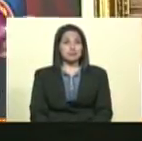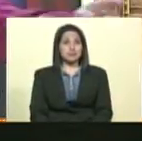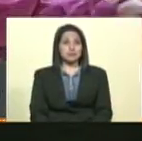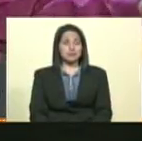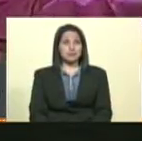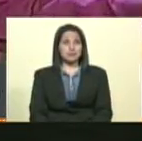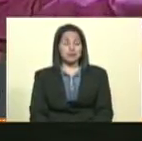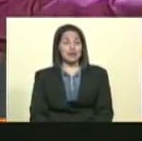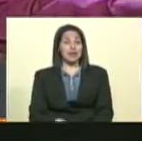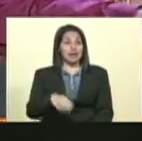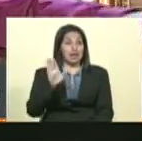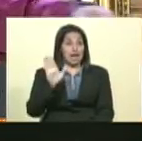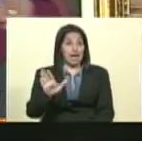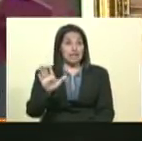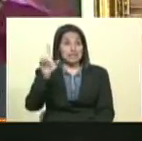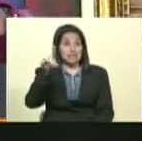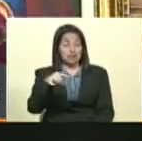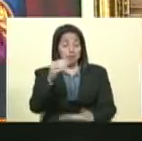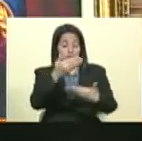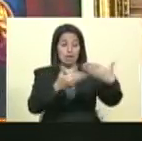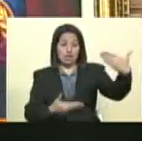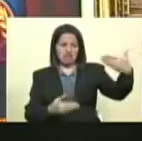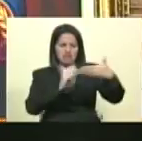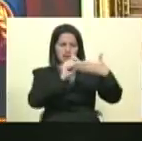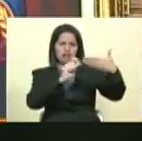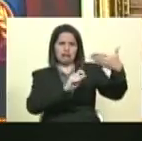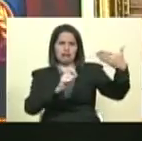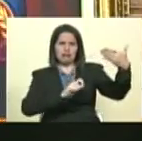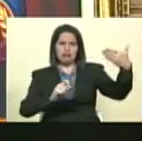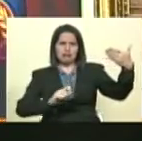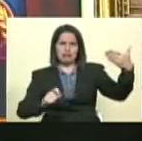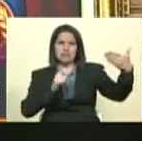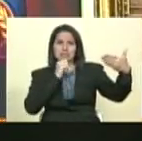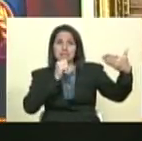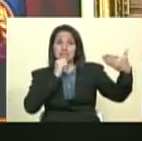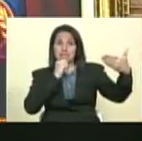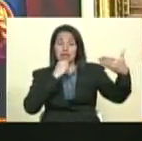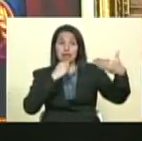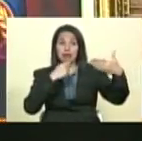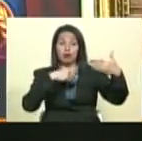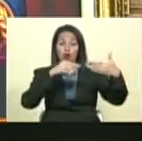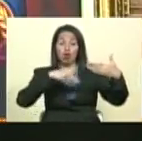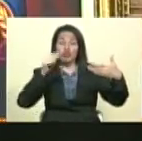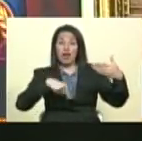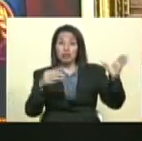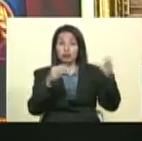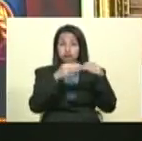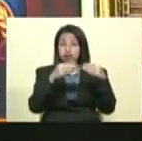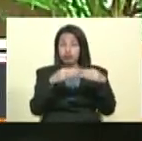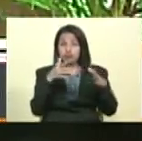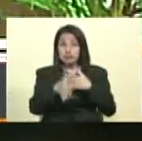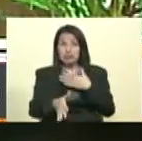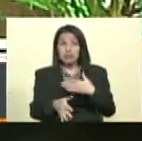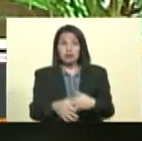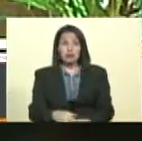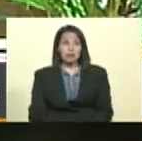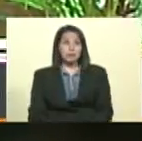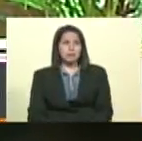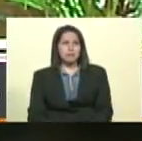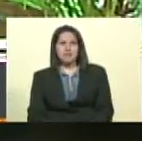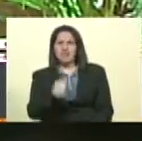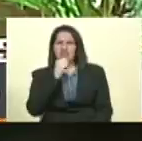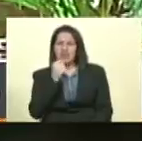Y así tenemos también en la lista varios contratos colectivos. CanTV, Postel.